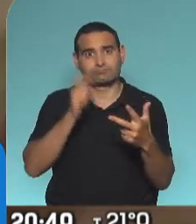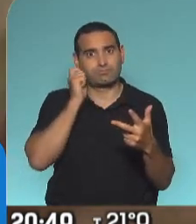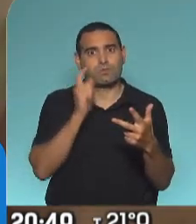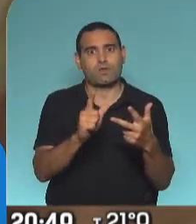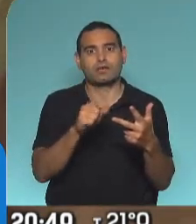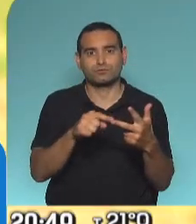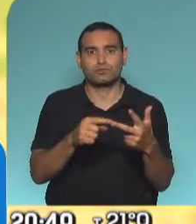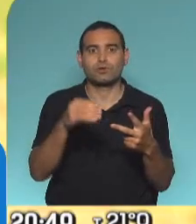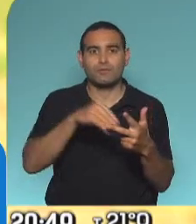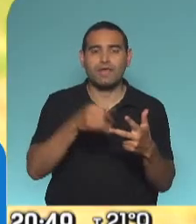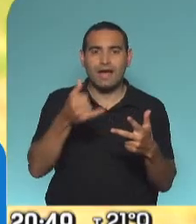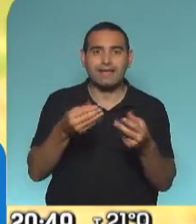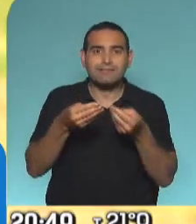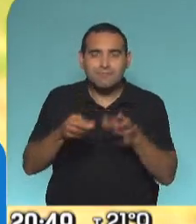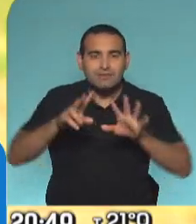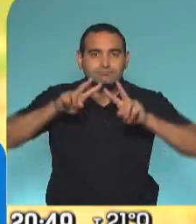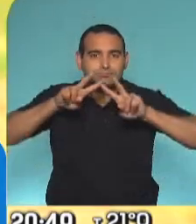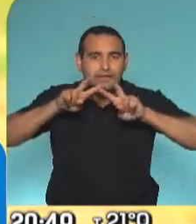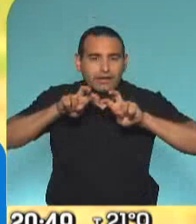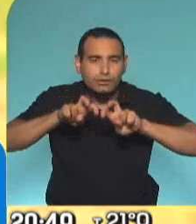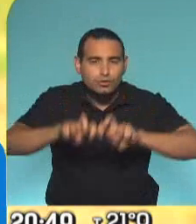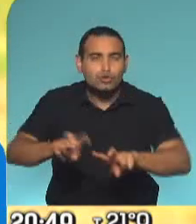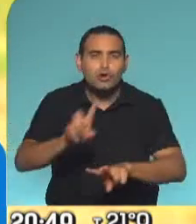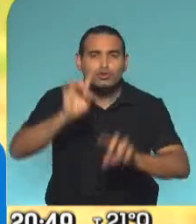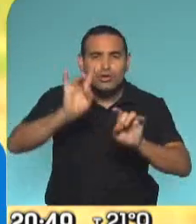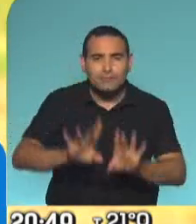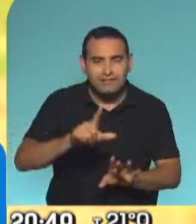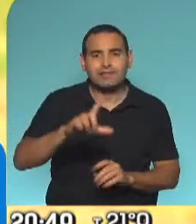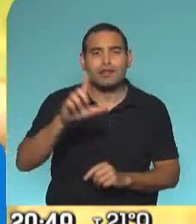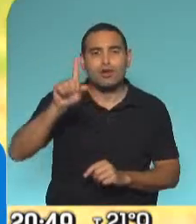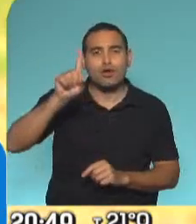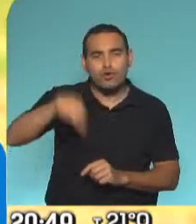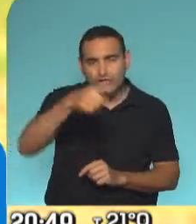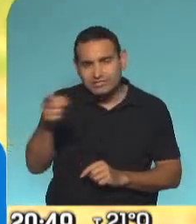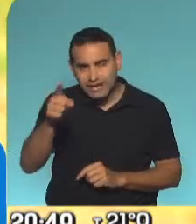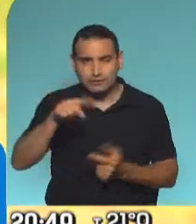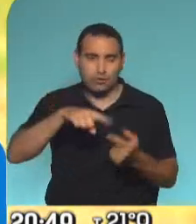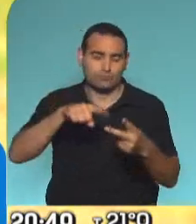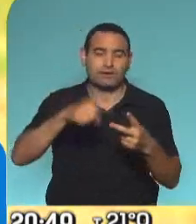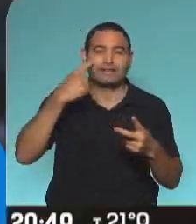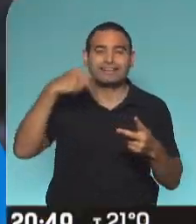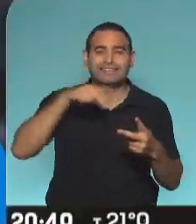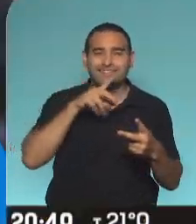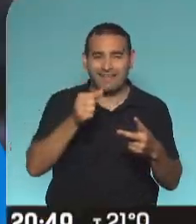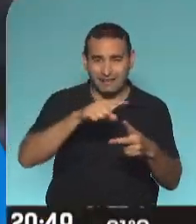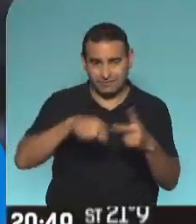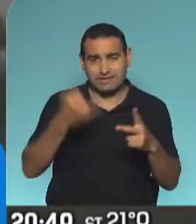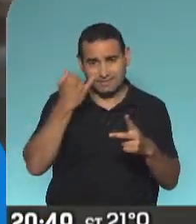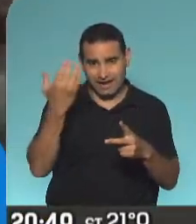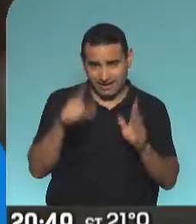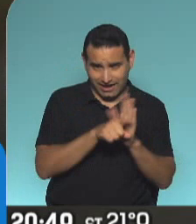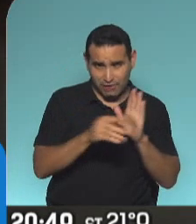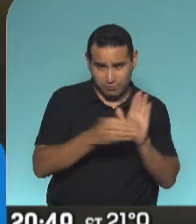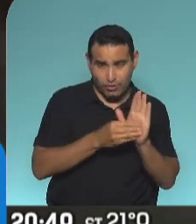apertura hacia la investigación no solamente del conicet o del inta como estaba en la reglamentación anterior